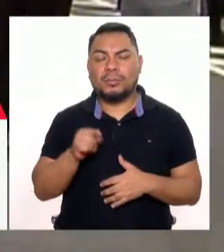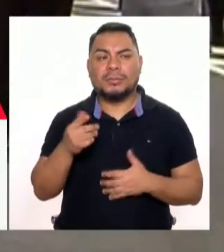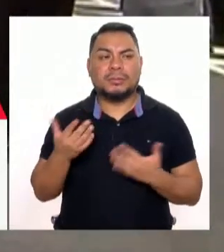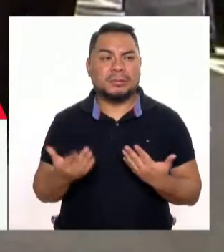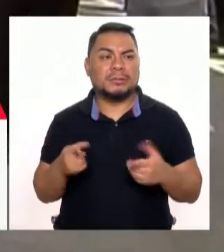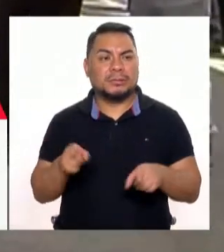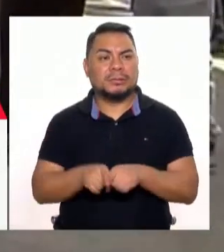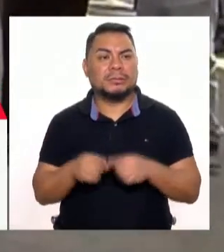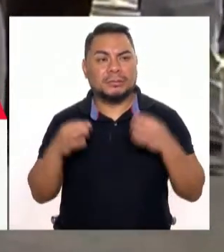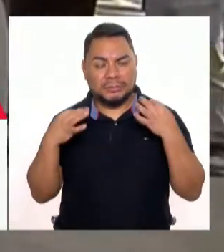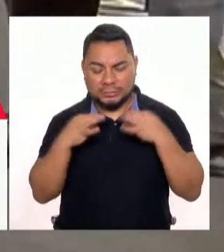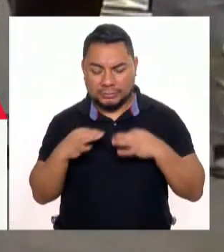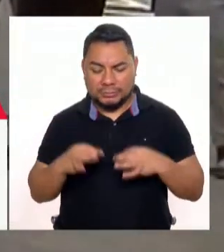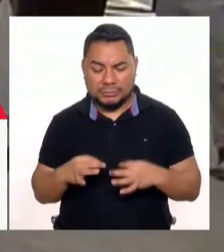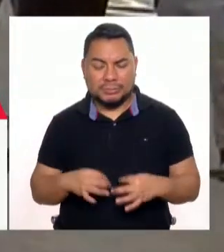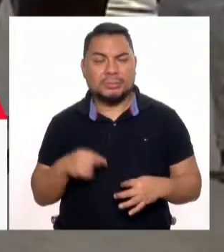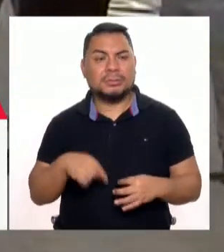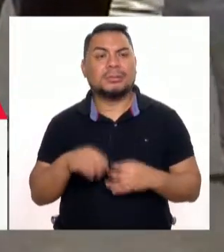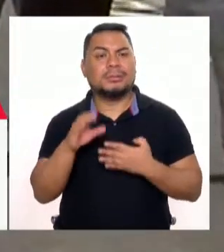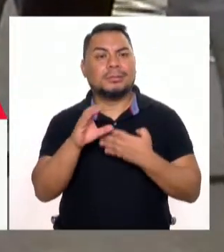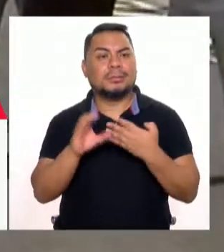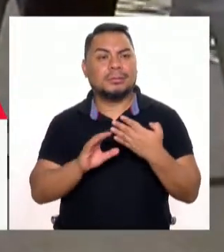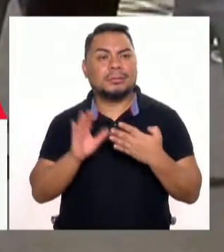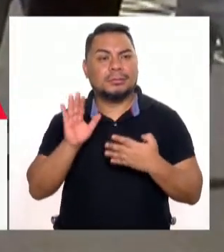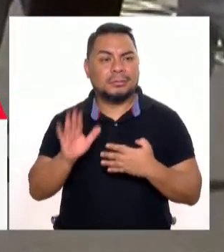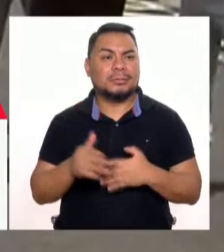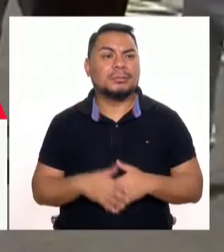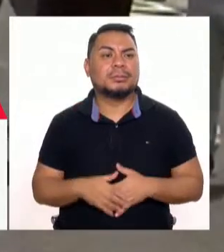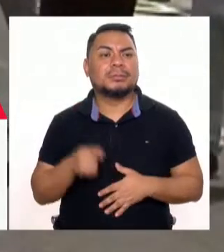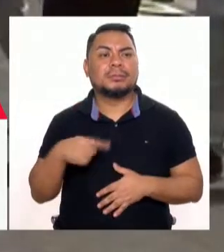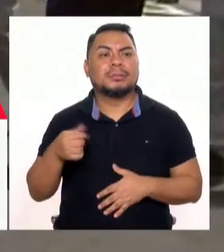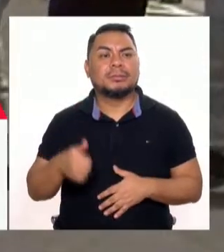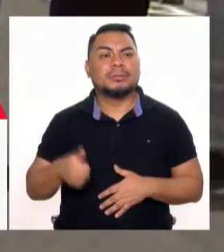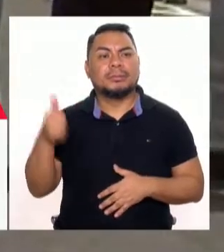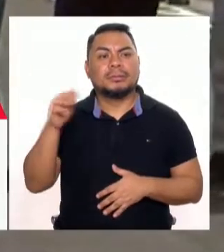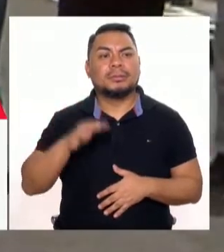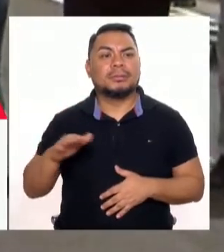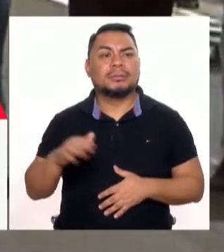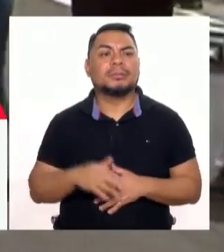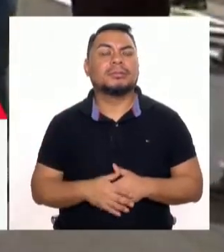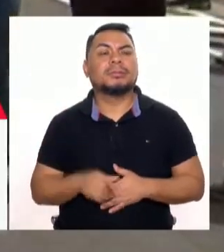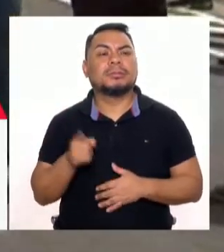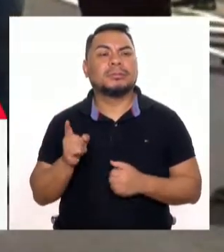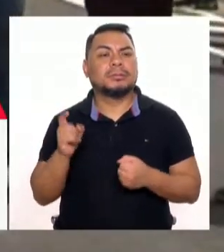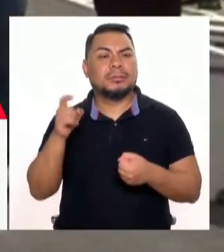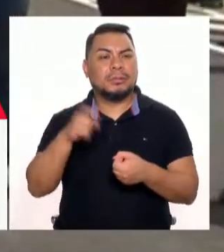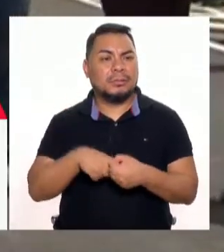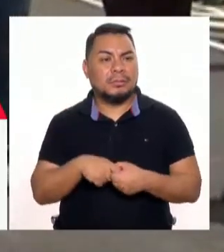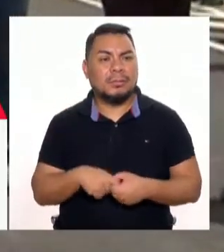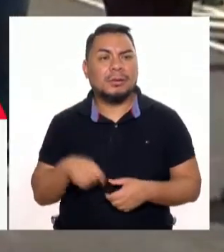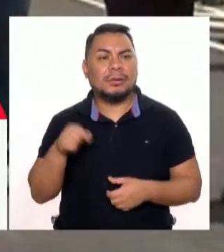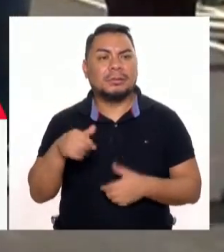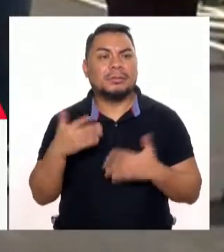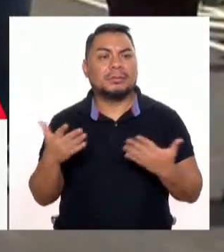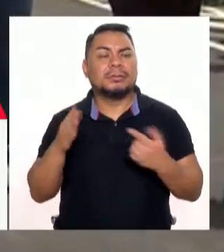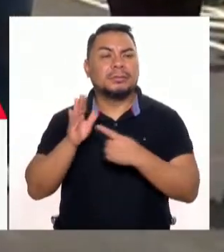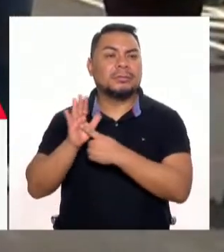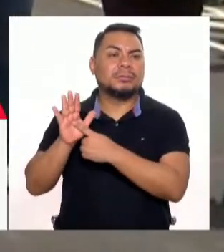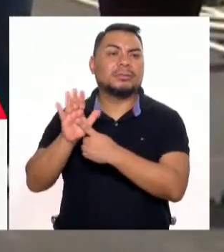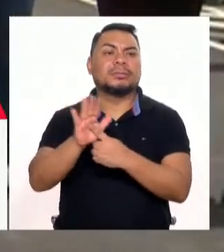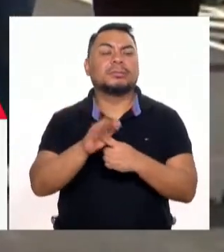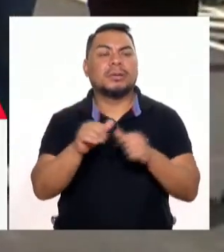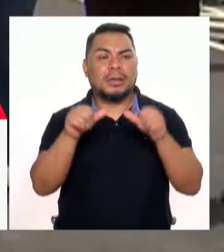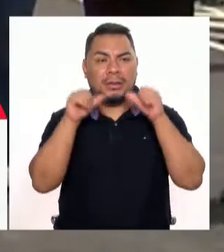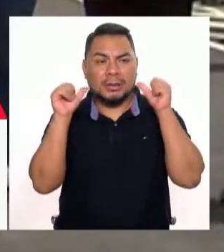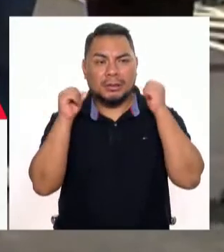la camisa que caracteriza a las autoridades que participan de la Expo